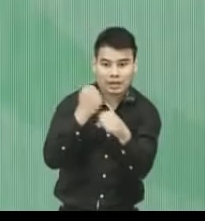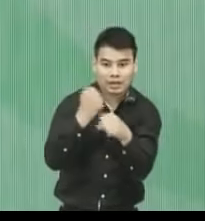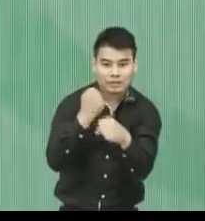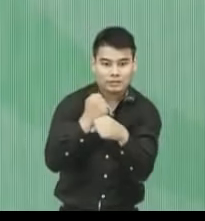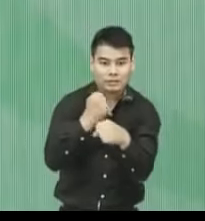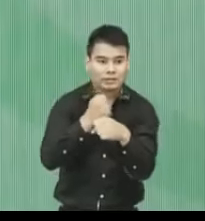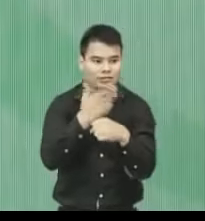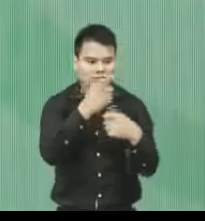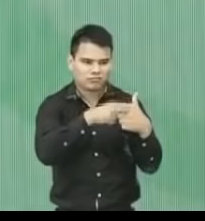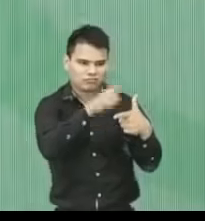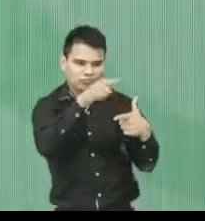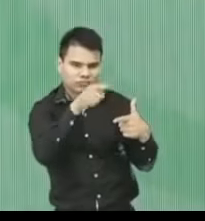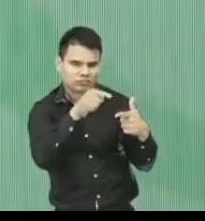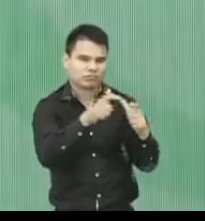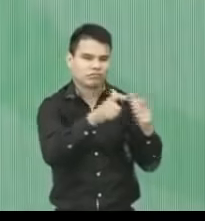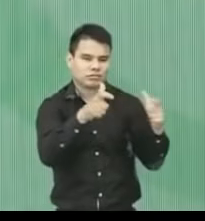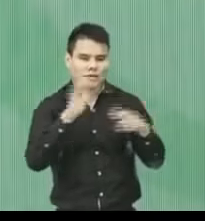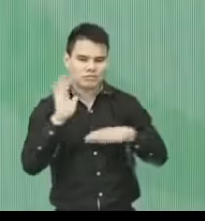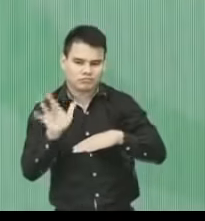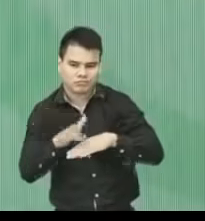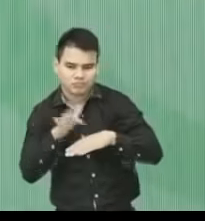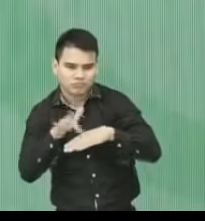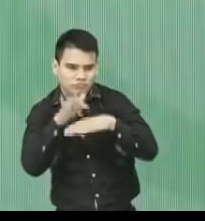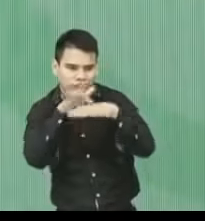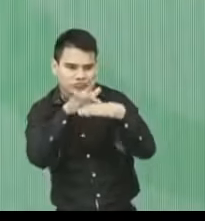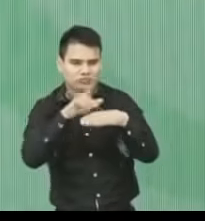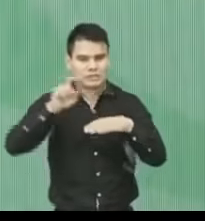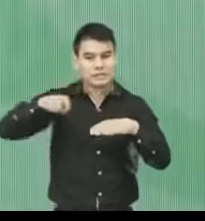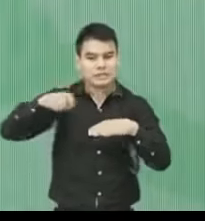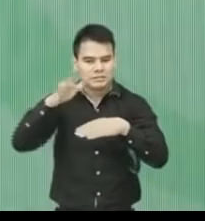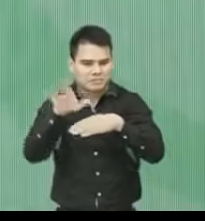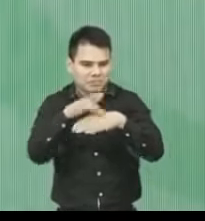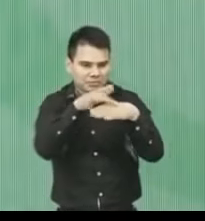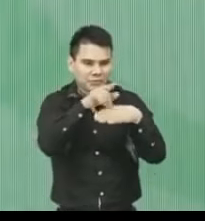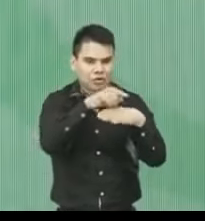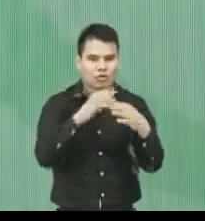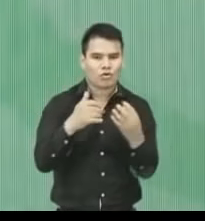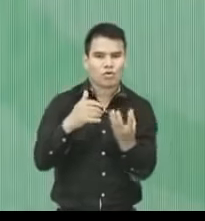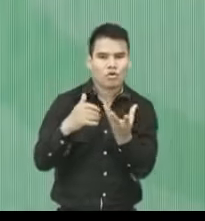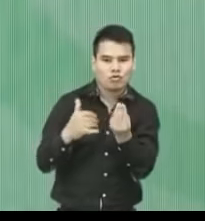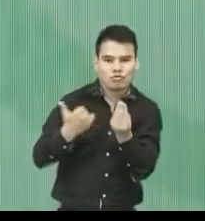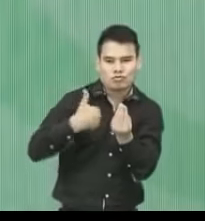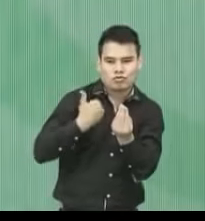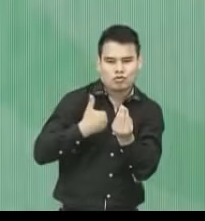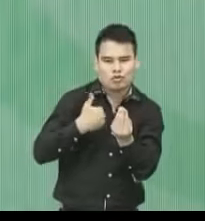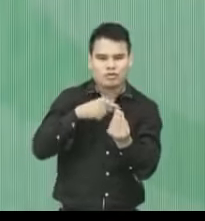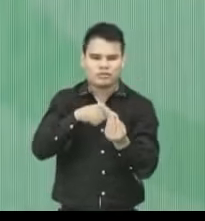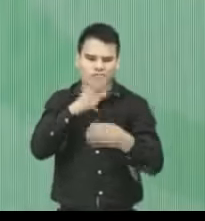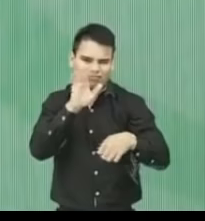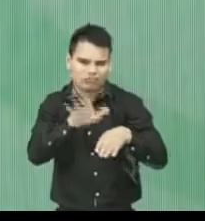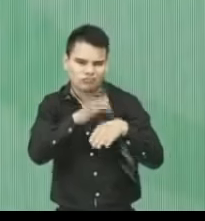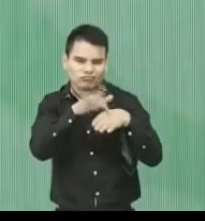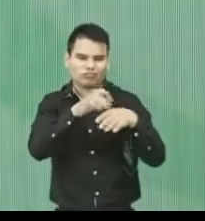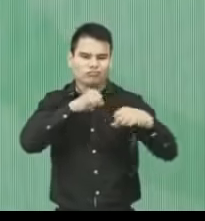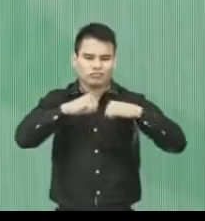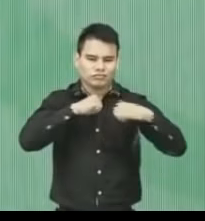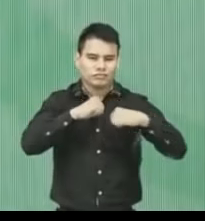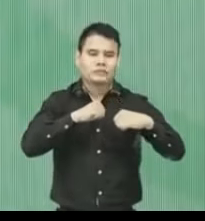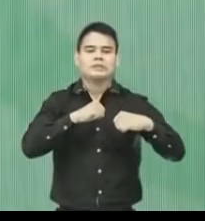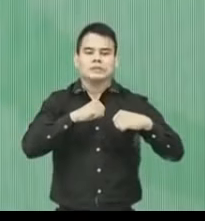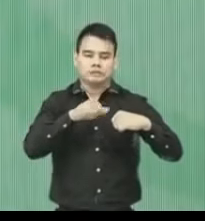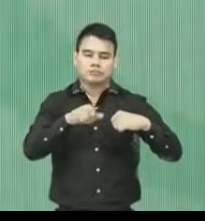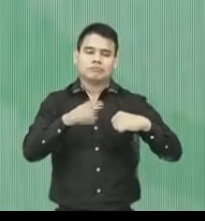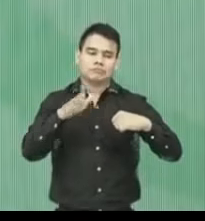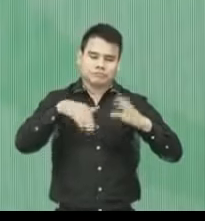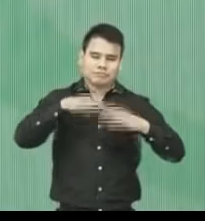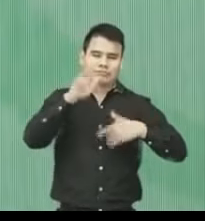necesitamos incentivar el empleo los jóvenes porque la pandemia ha acentuado el desempleo juvenil en el